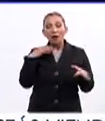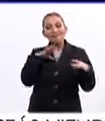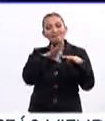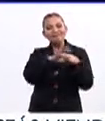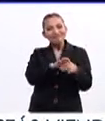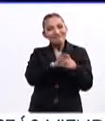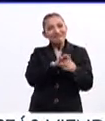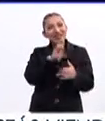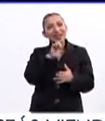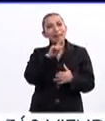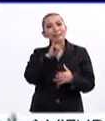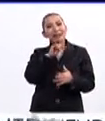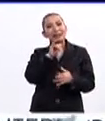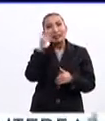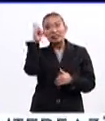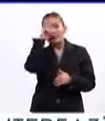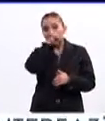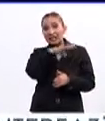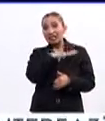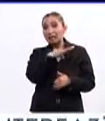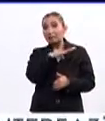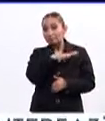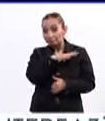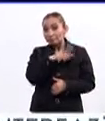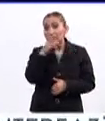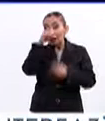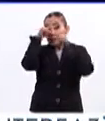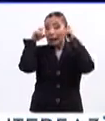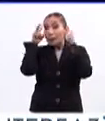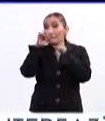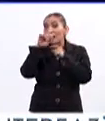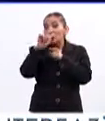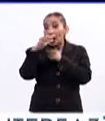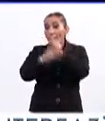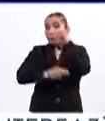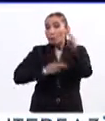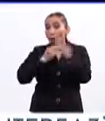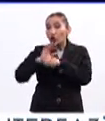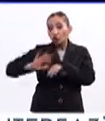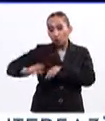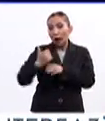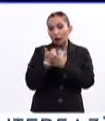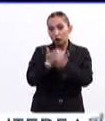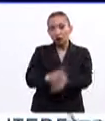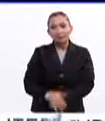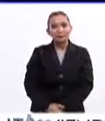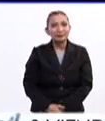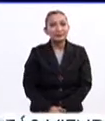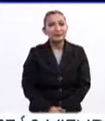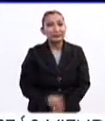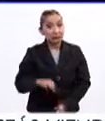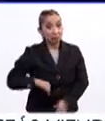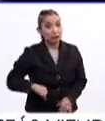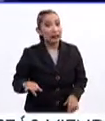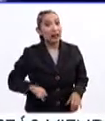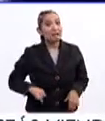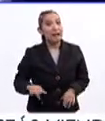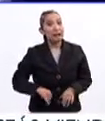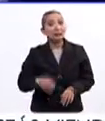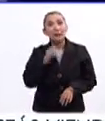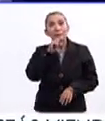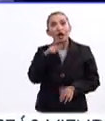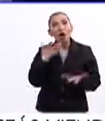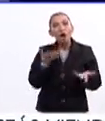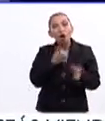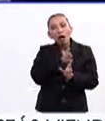empatía es una de las cosas más difíciles que tenemos, y la realidad virtual en un mundo inmersivo nos permite hacerlo. Esto es muy interesante porque también estás